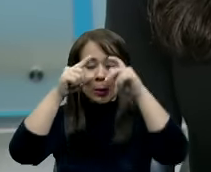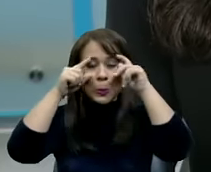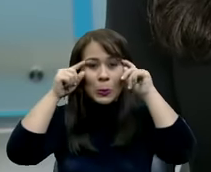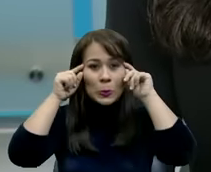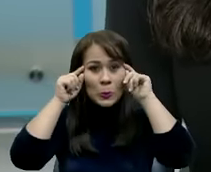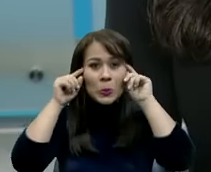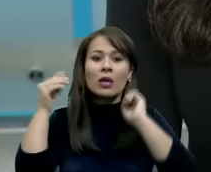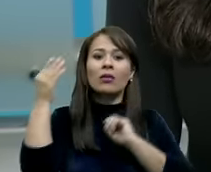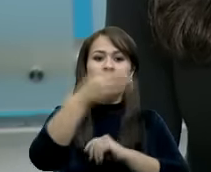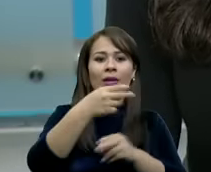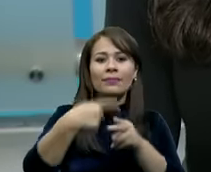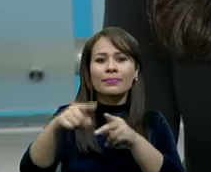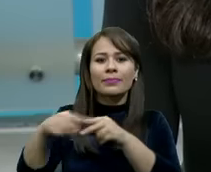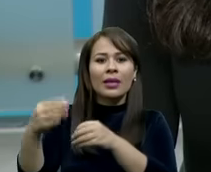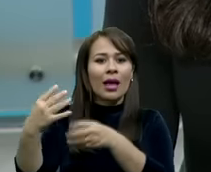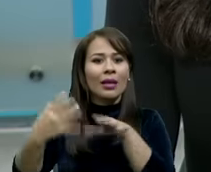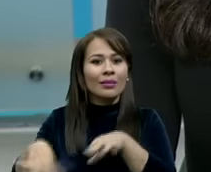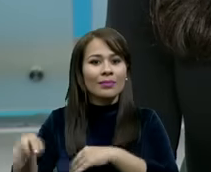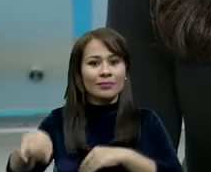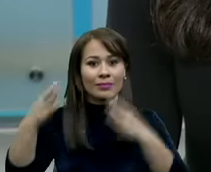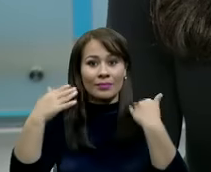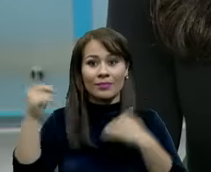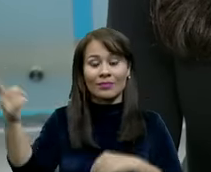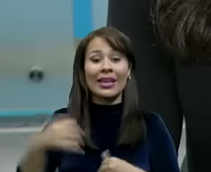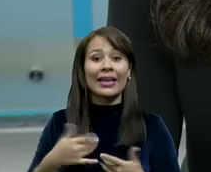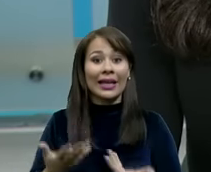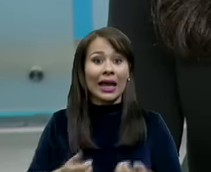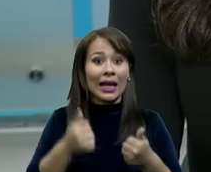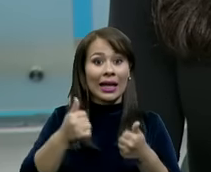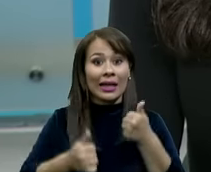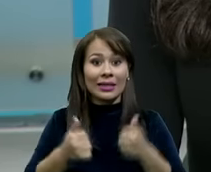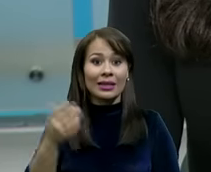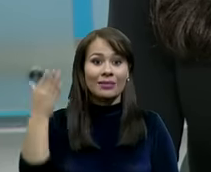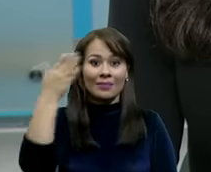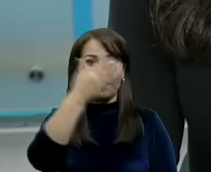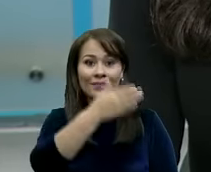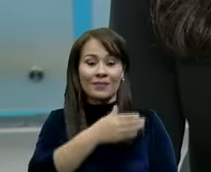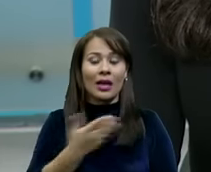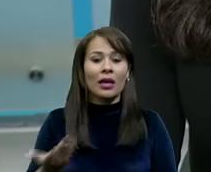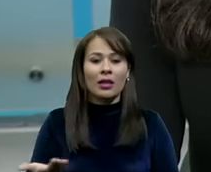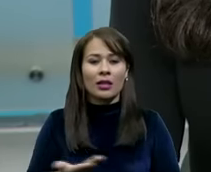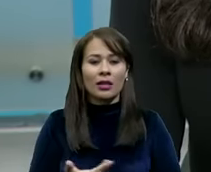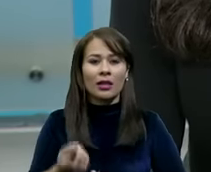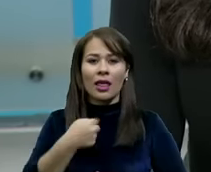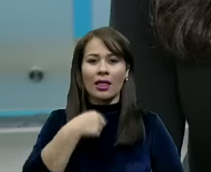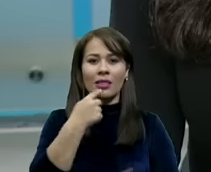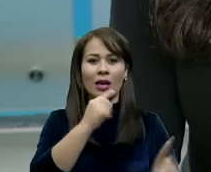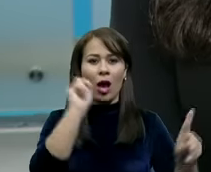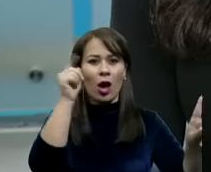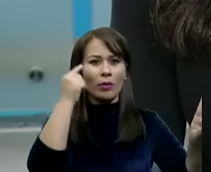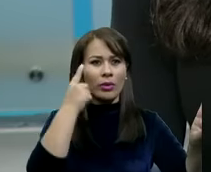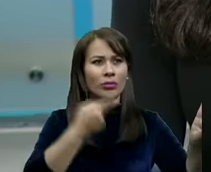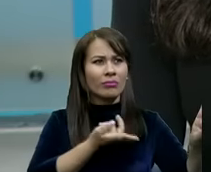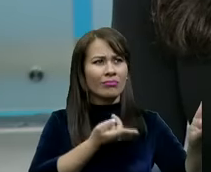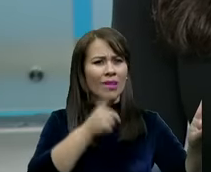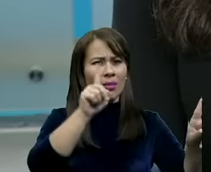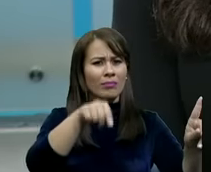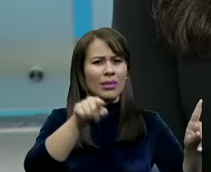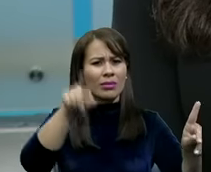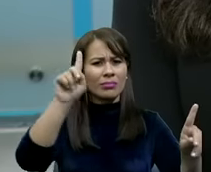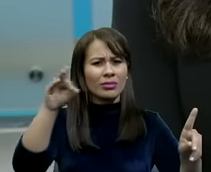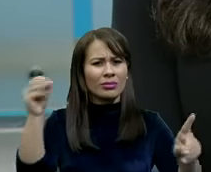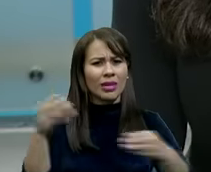realizó varias actividades en Guayaquil. El aspirante a Carondelet se refirió a la decisión del gobierno de emitir $1,000 millones en